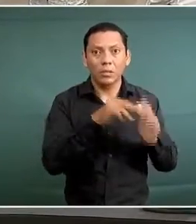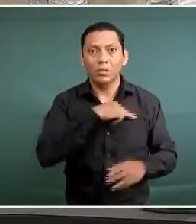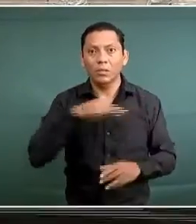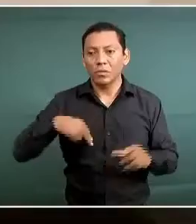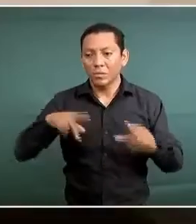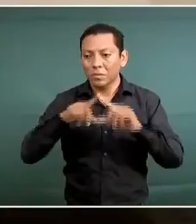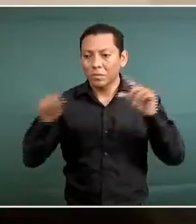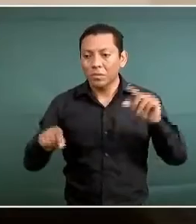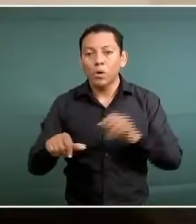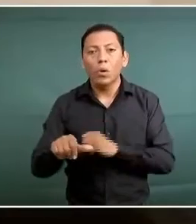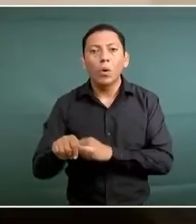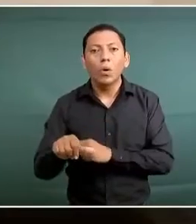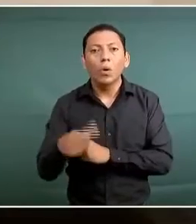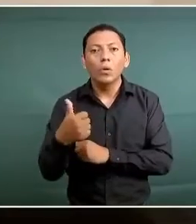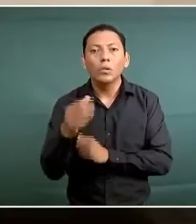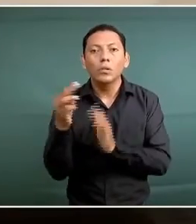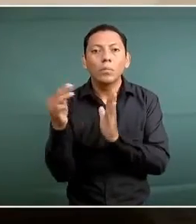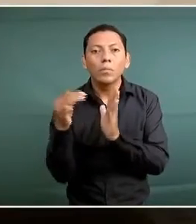tenemos once mil